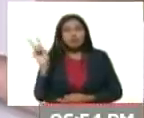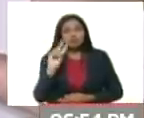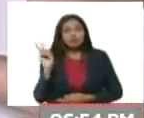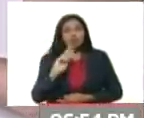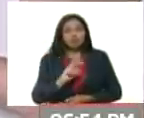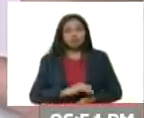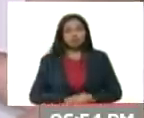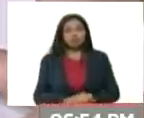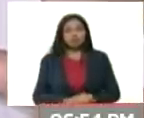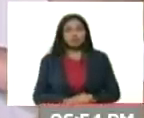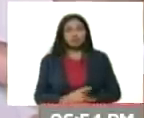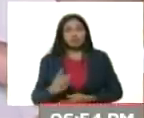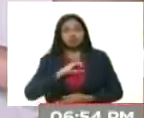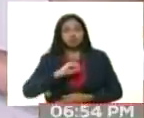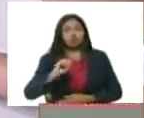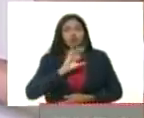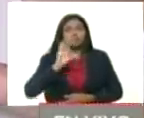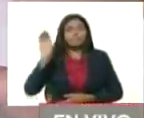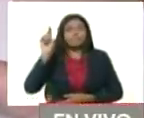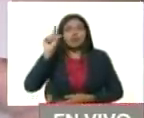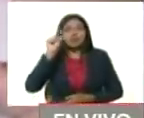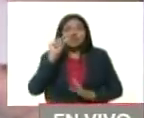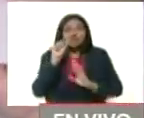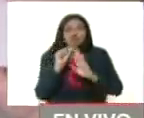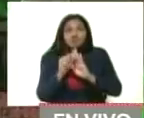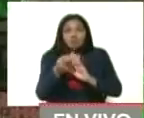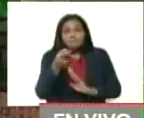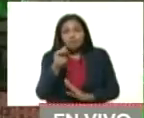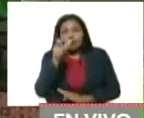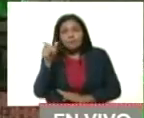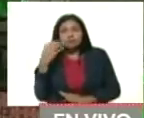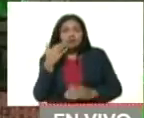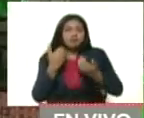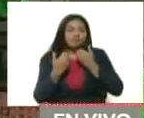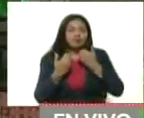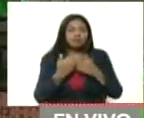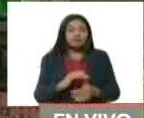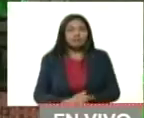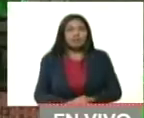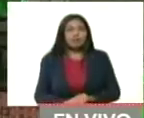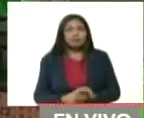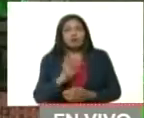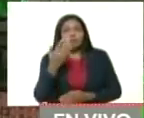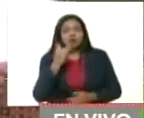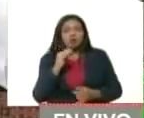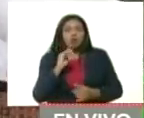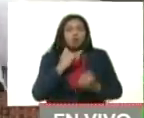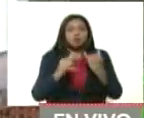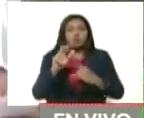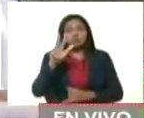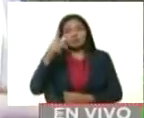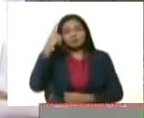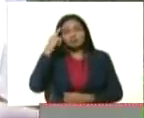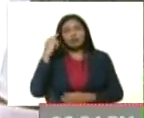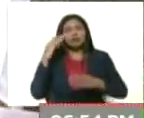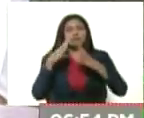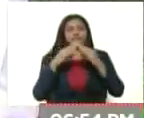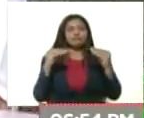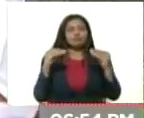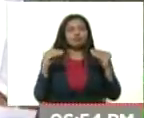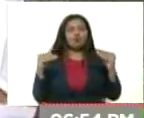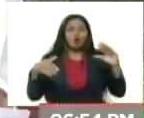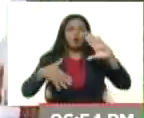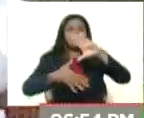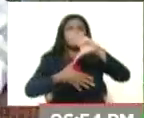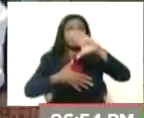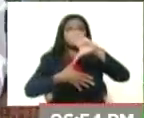Venezuela. Somos el país con menor número de casos en el promedio de los últimos 3 días en todo el